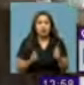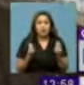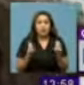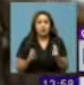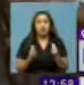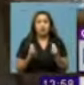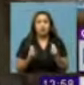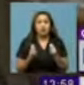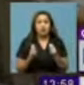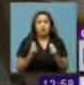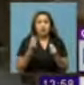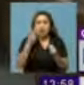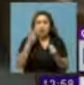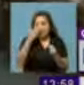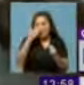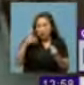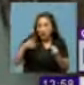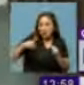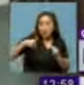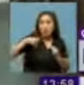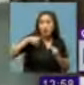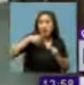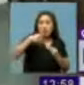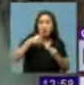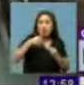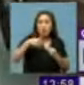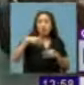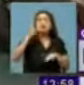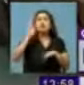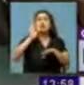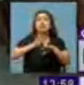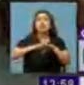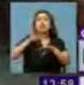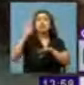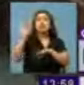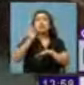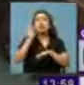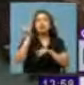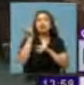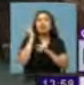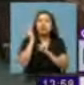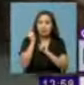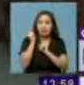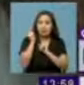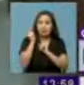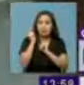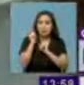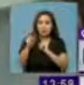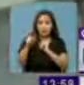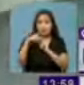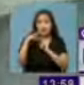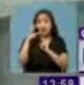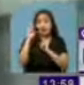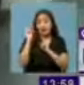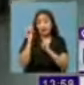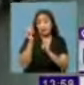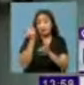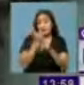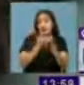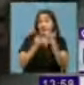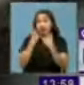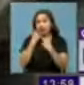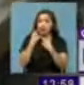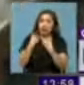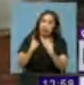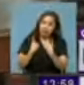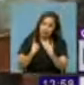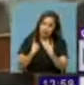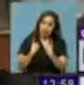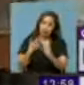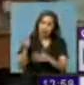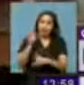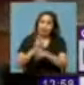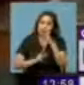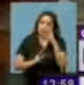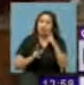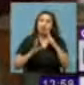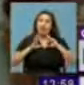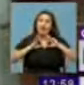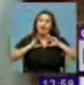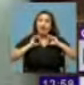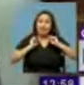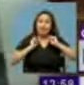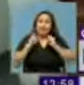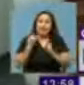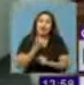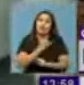qué va a ser de la vida académica y quién va a conducir eso. En el tema académico, no me va a explicar el intendente a mí. Yo he sido